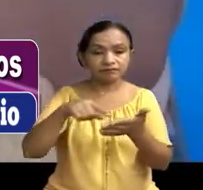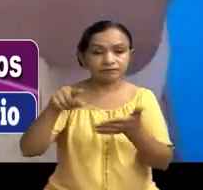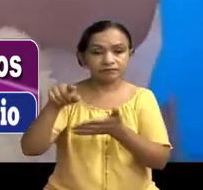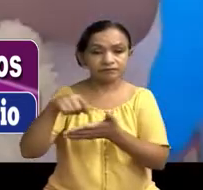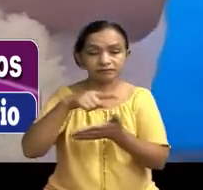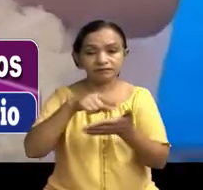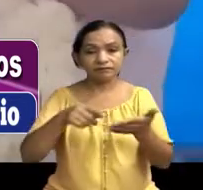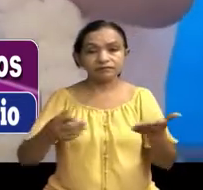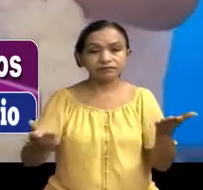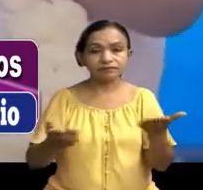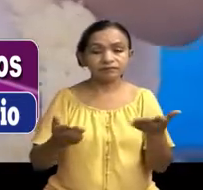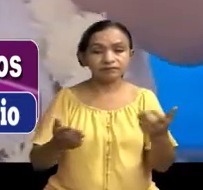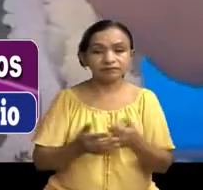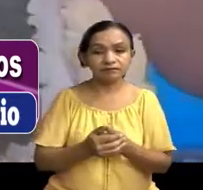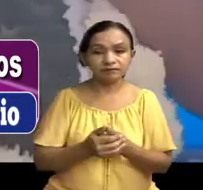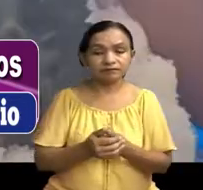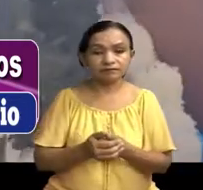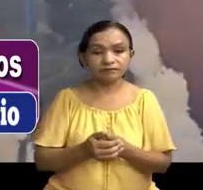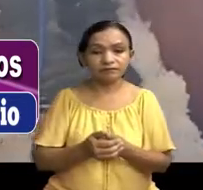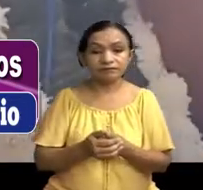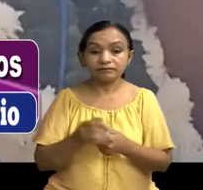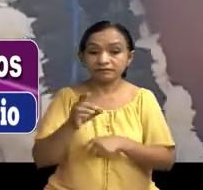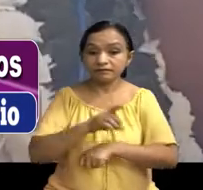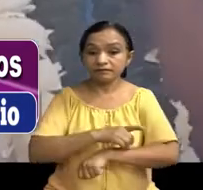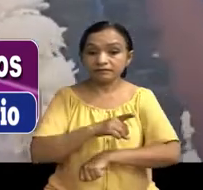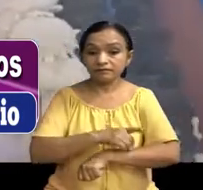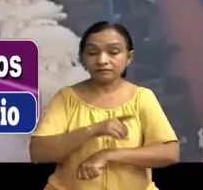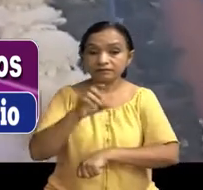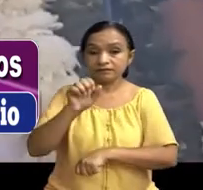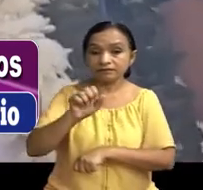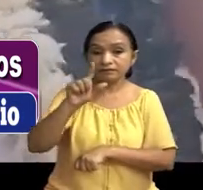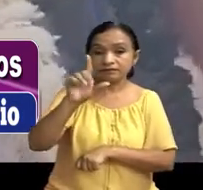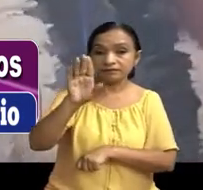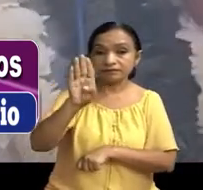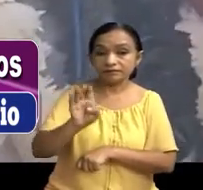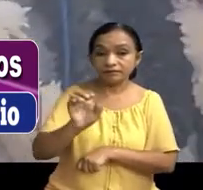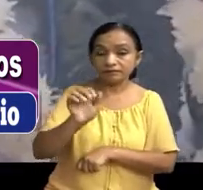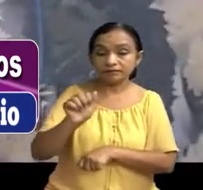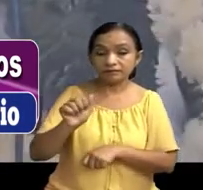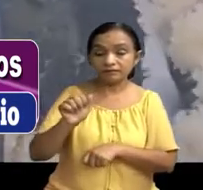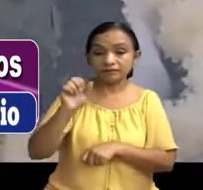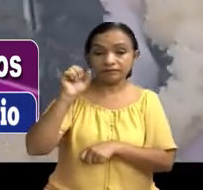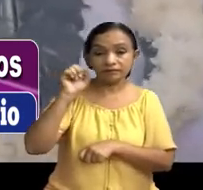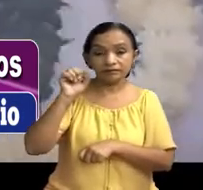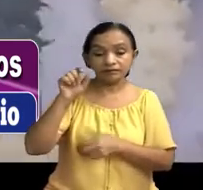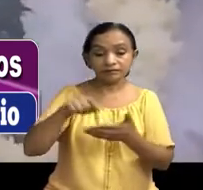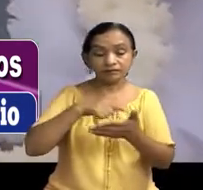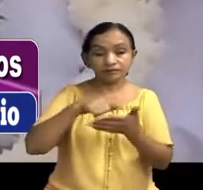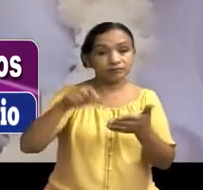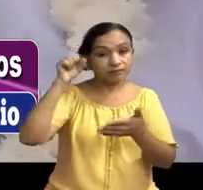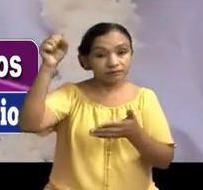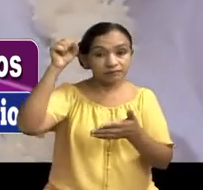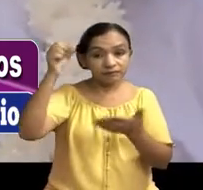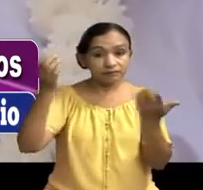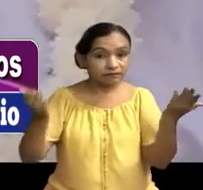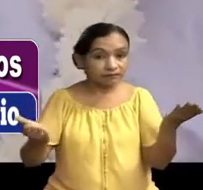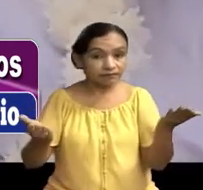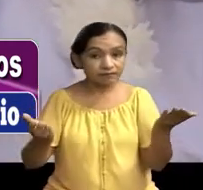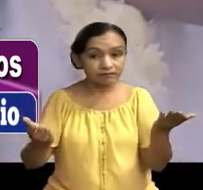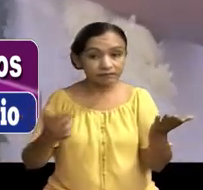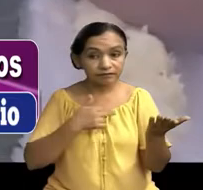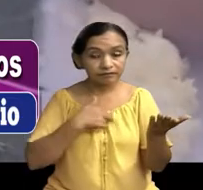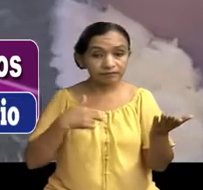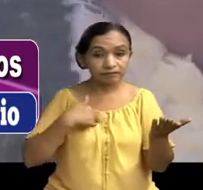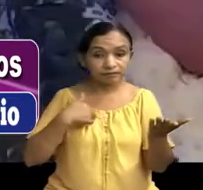elecciones. Ahí está el peligro, como decía el comandante Daniel en la reunión del ALBA. Sí, sí. Que sí, hay sí. Que ganar las elecciones por la vía democrática y te hacen